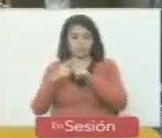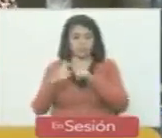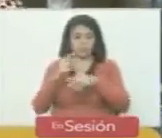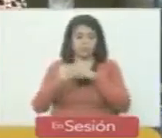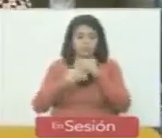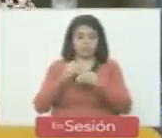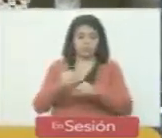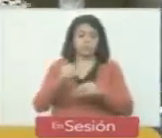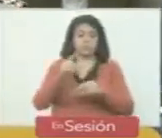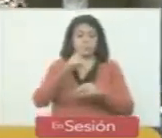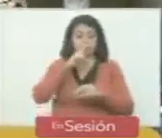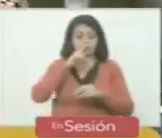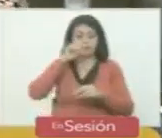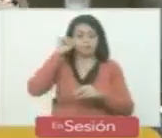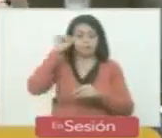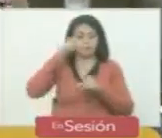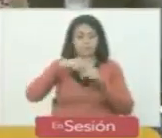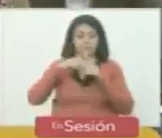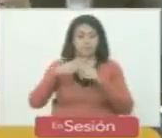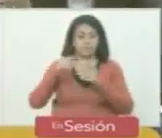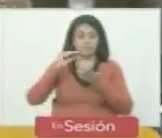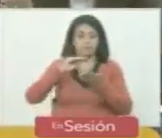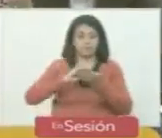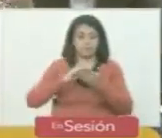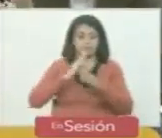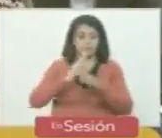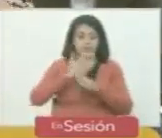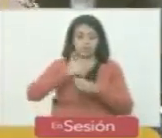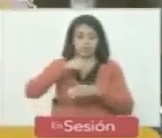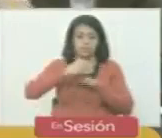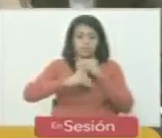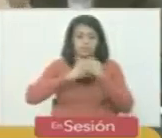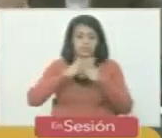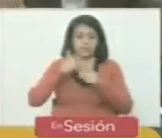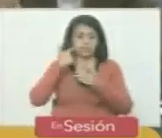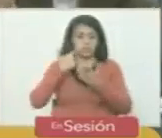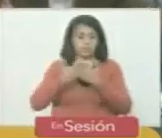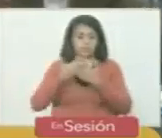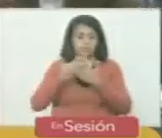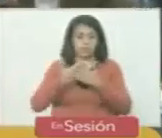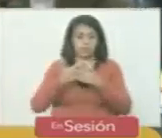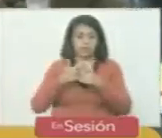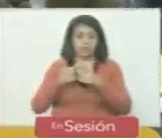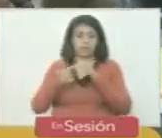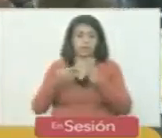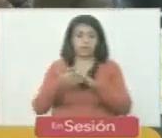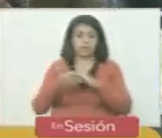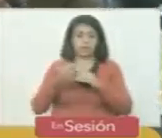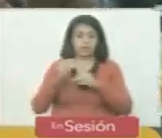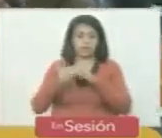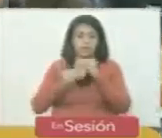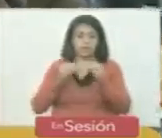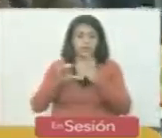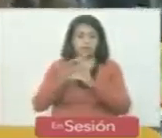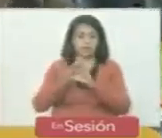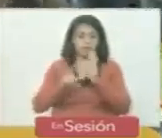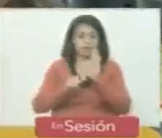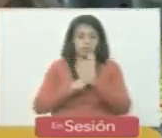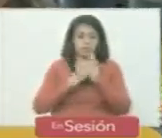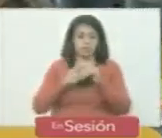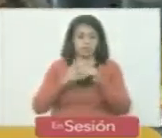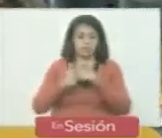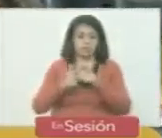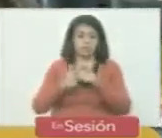1999 y Nicolás Maduro se restió con nosotros. Yo soy testigo porque fui constituyente. A él lo iban a